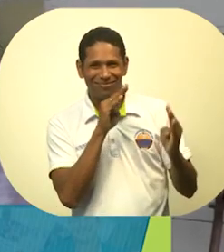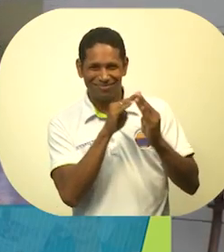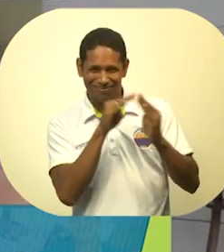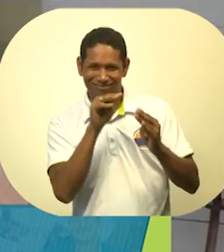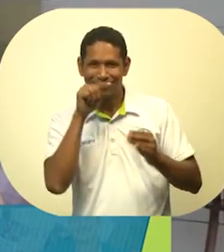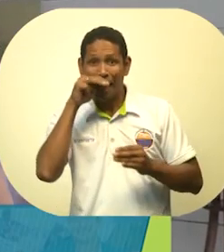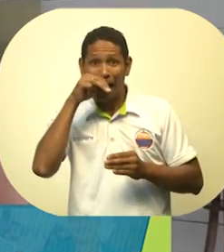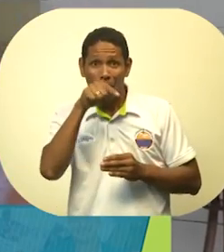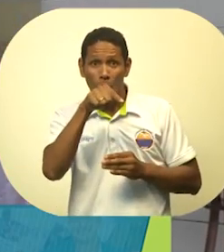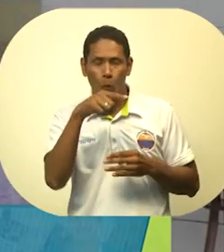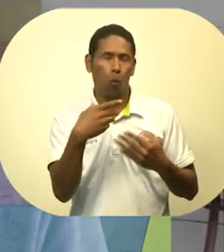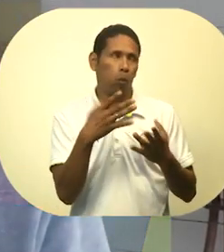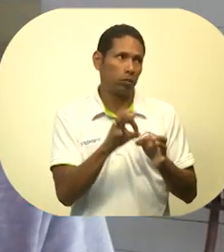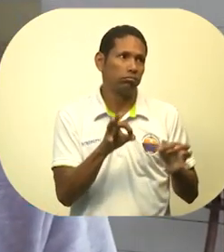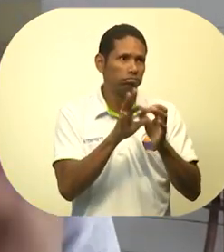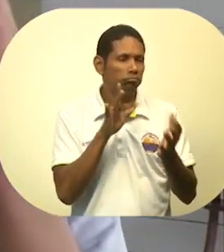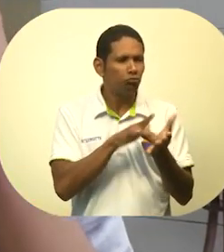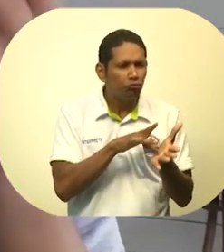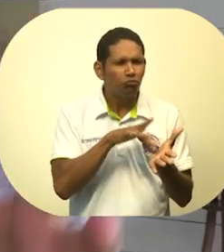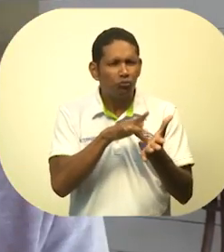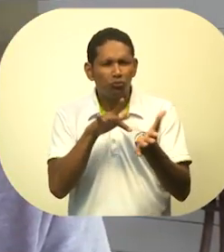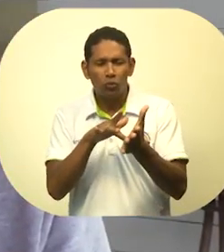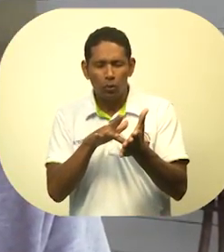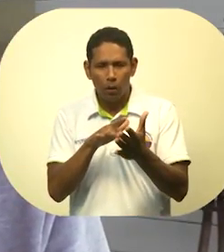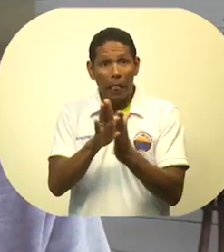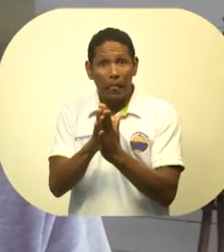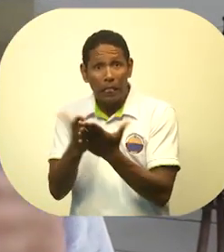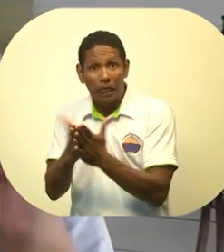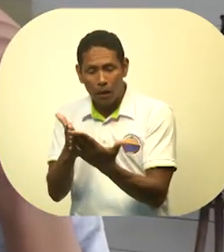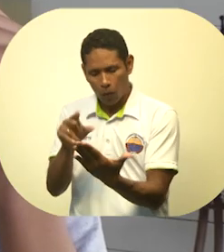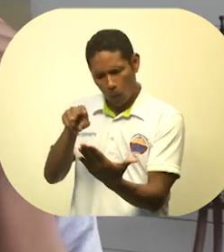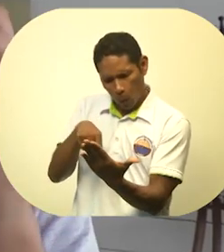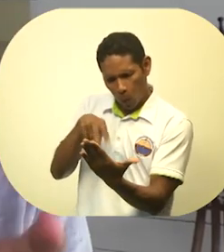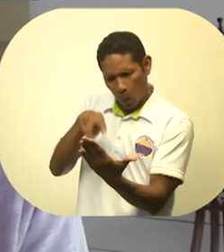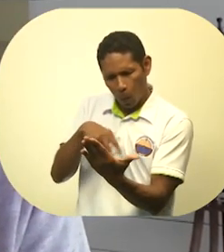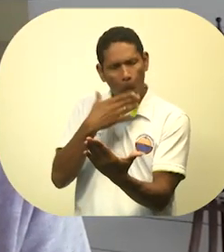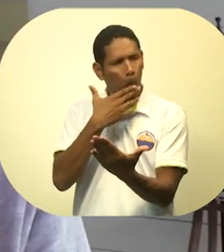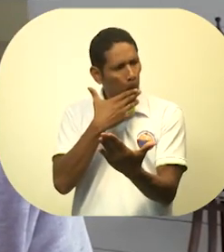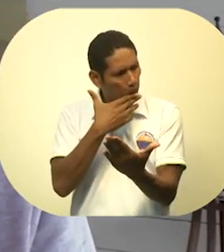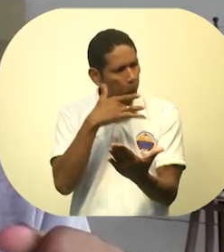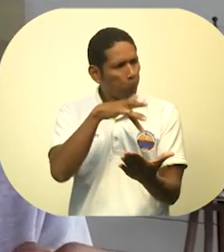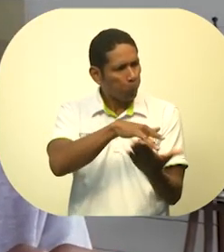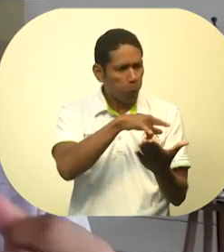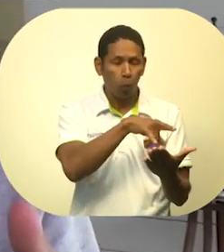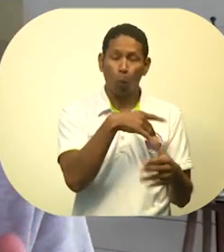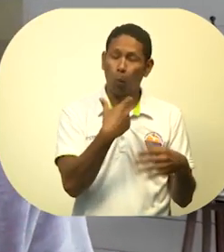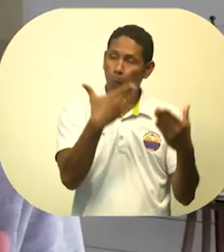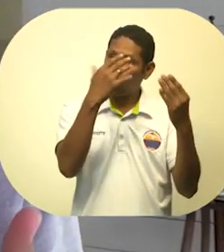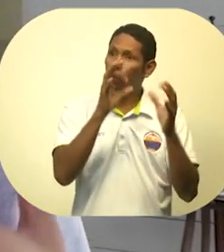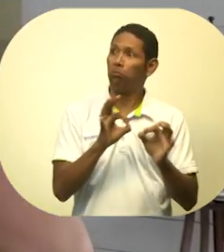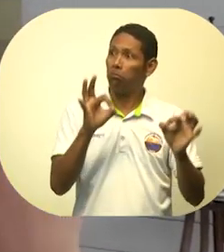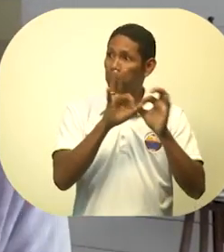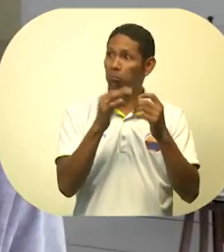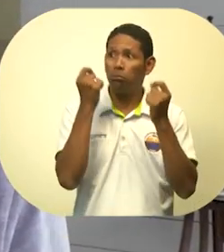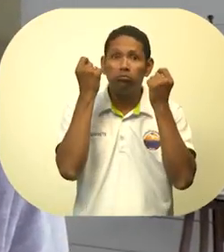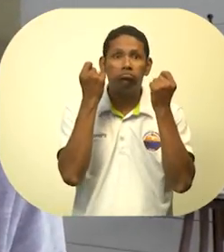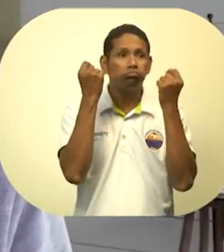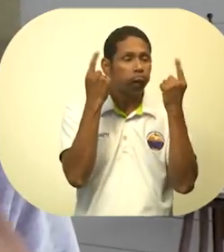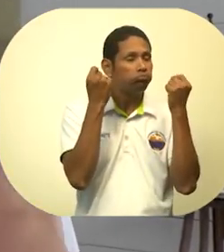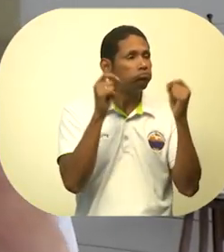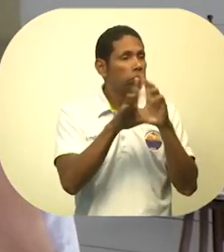Museo, digamos que te conecta un poco más con esas realidades que te cuenta el libro, con esas realidades que te cuentan Gabo, y